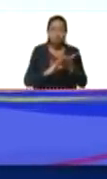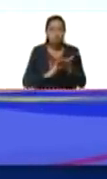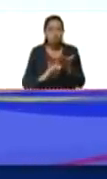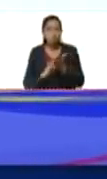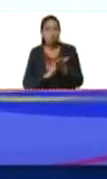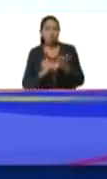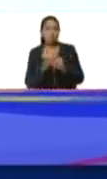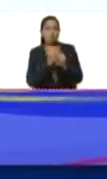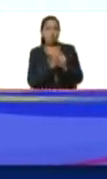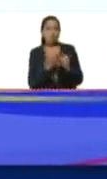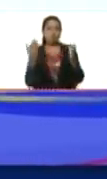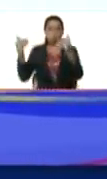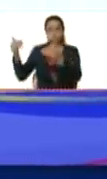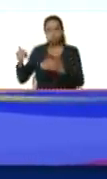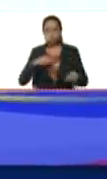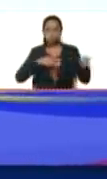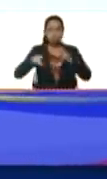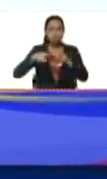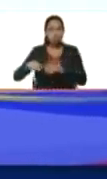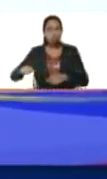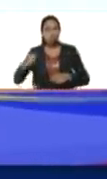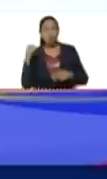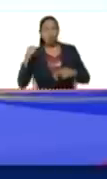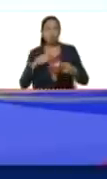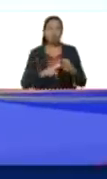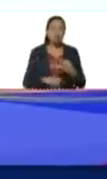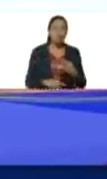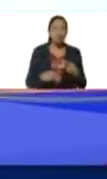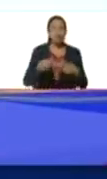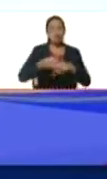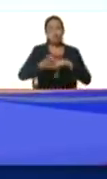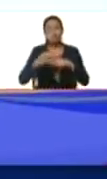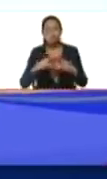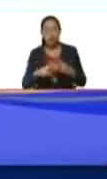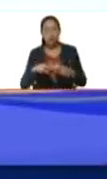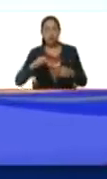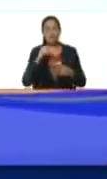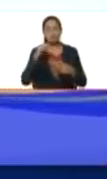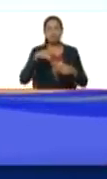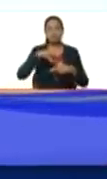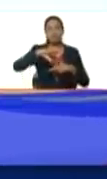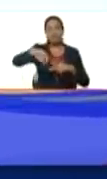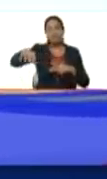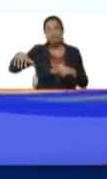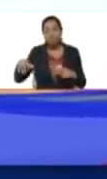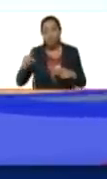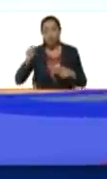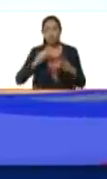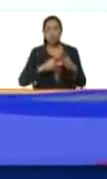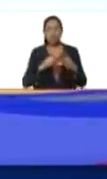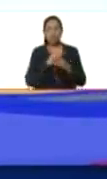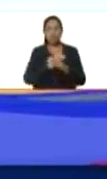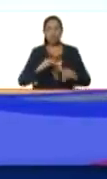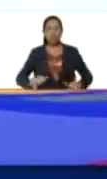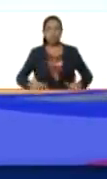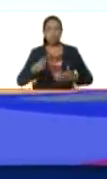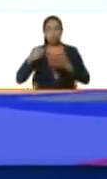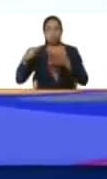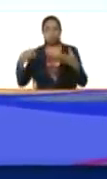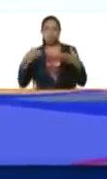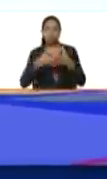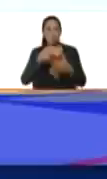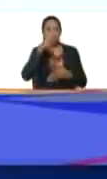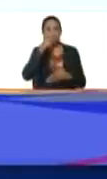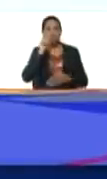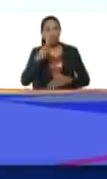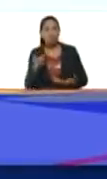de todos los niveles de seguridad, policías municipales, policía estatal, policía nacional y Fuerza Armada y los distintos organismos de